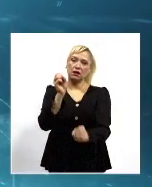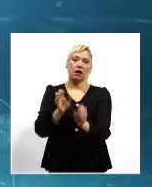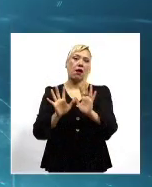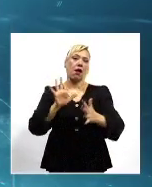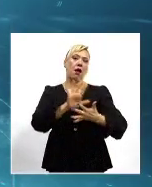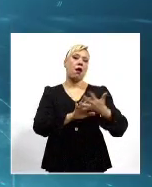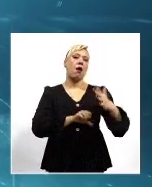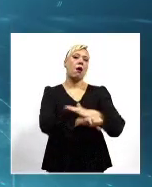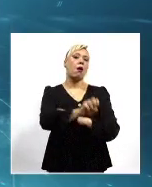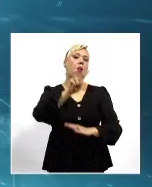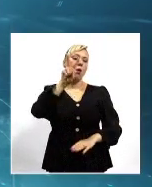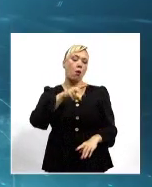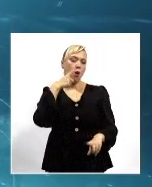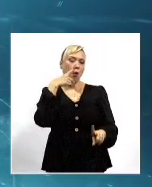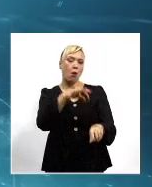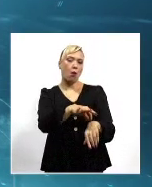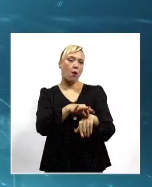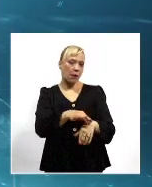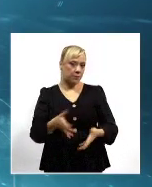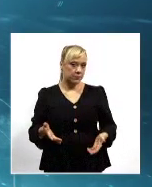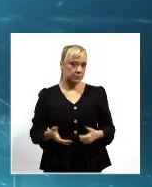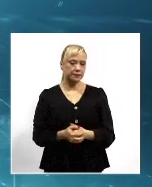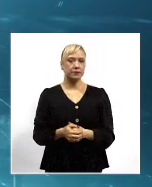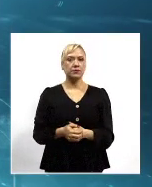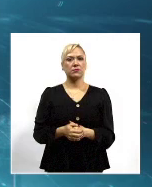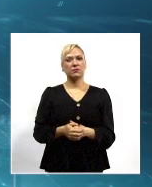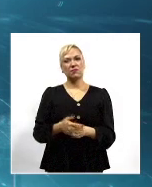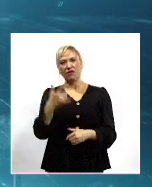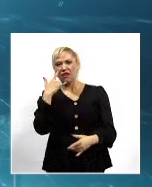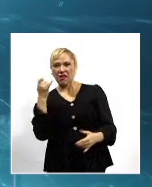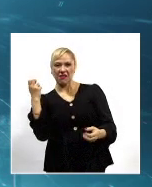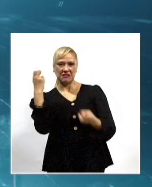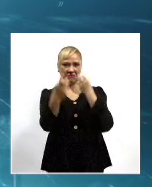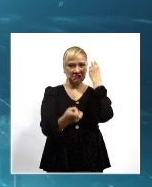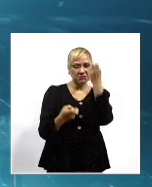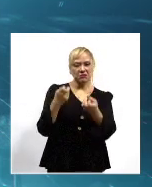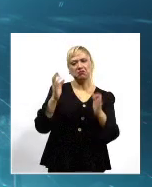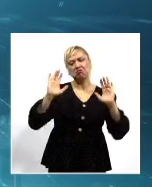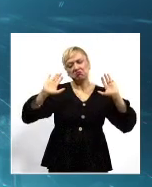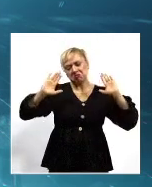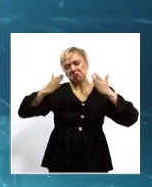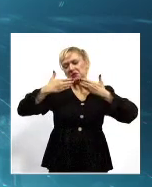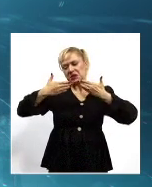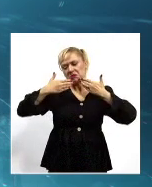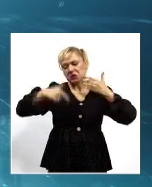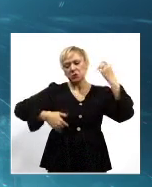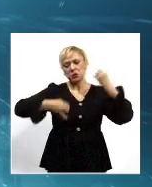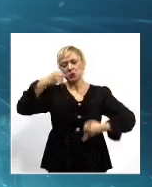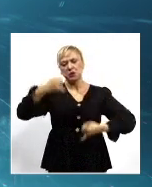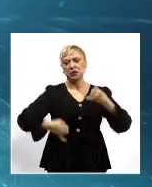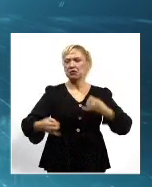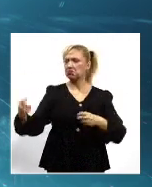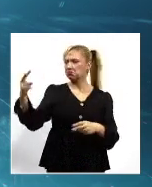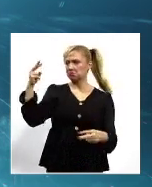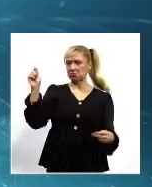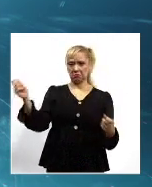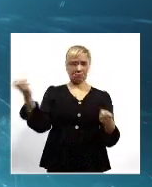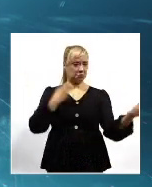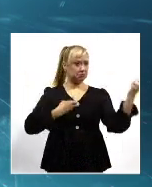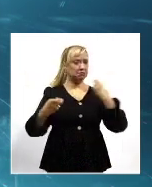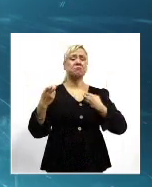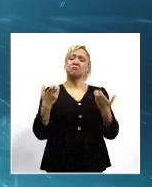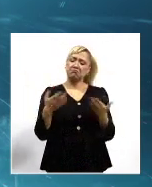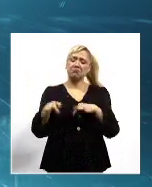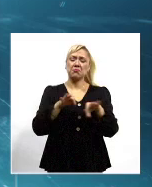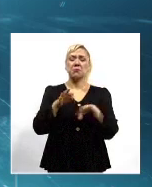Las críticas deben servir de incentivo para que los juzgadores realicen mejor su trabajo, afirmó la ministra presidenta